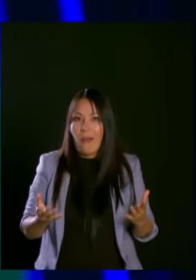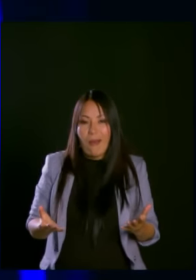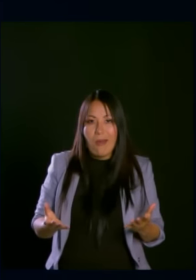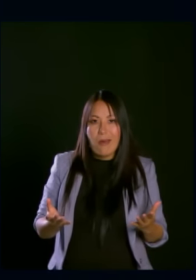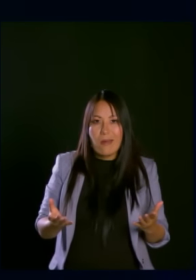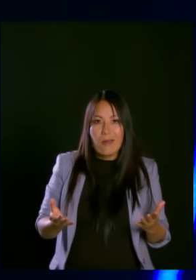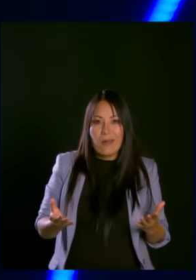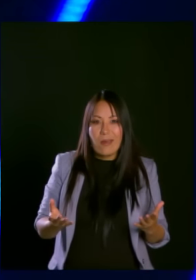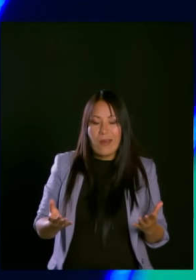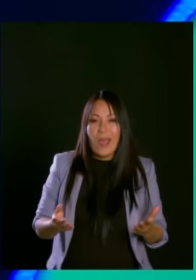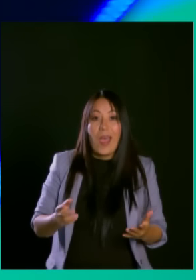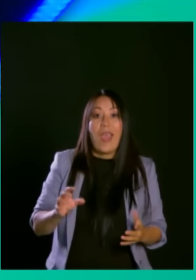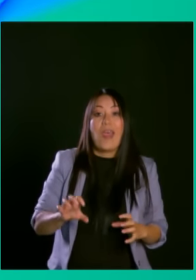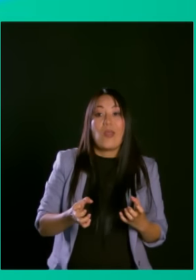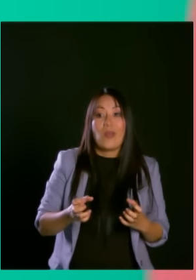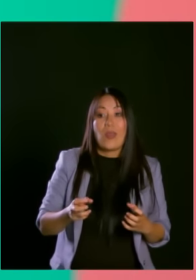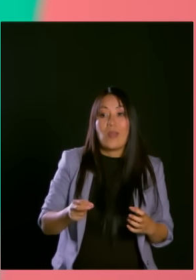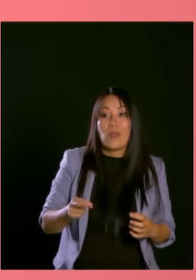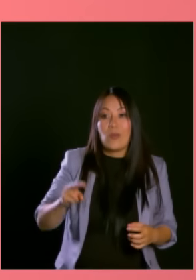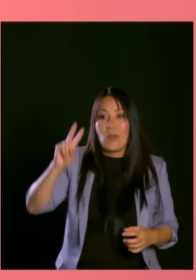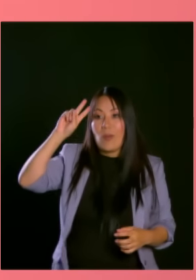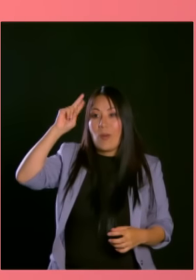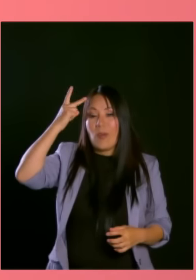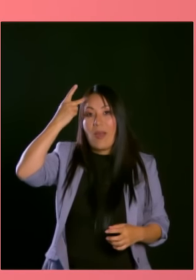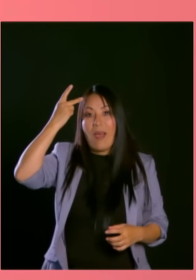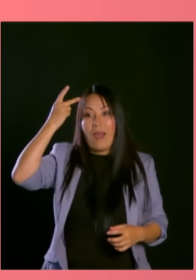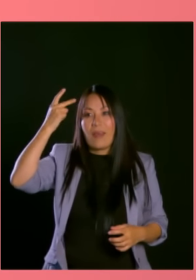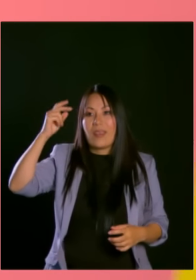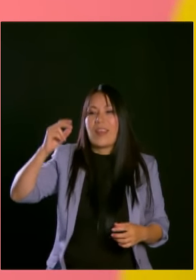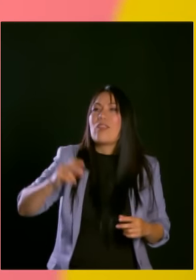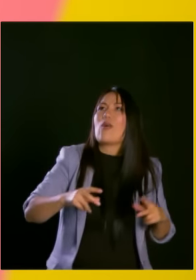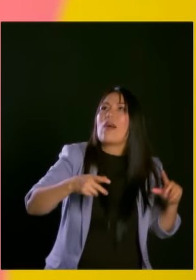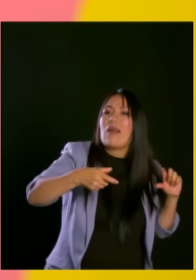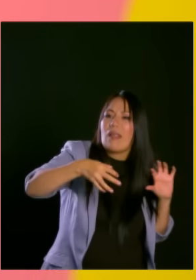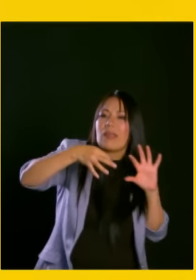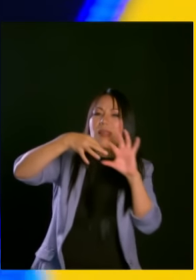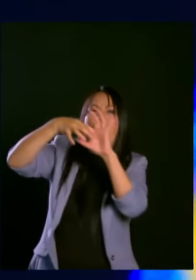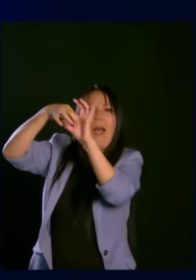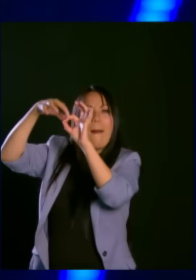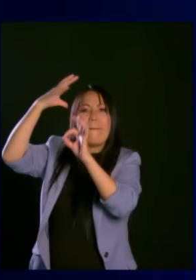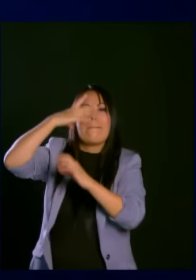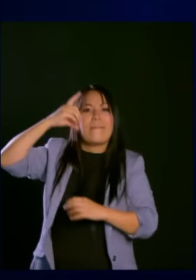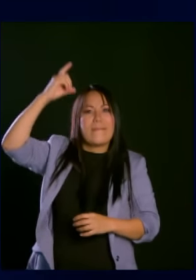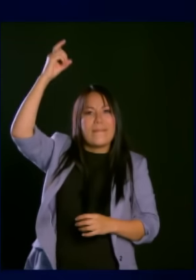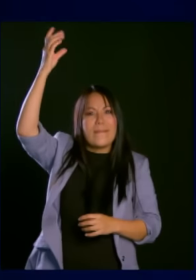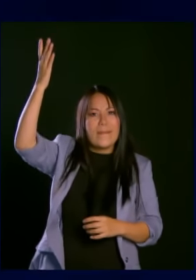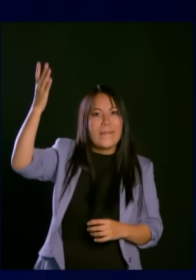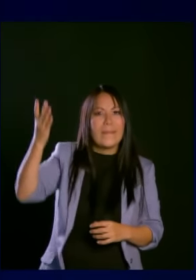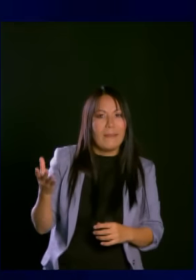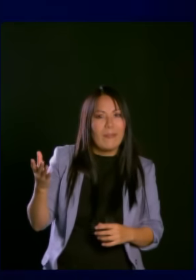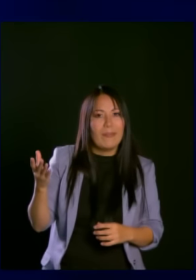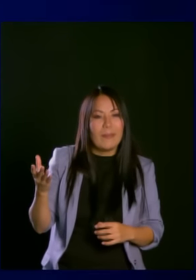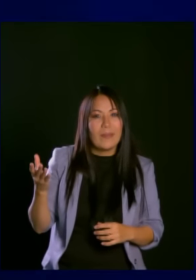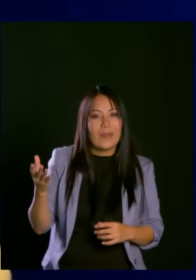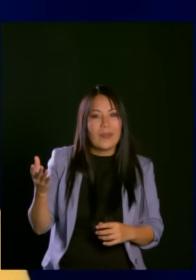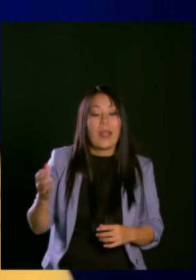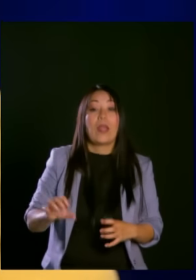Es cuando dependes totalmente de Dios. Pero Moisés decía, ah, bueno, pero que se mire claro a quién me vas a mandar conmigo, pues,